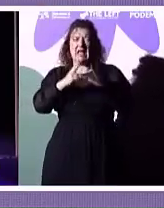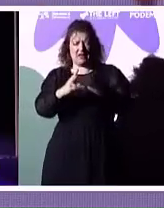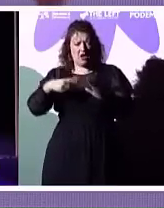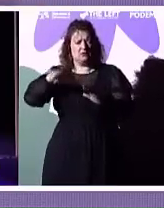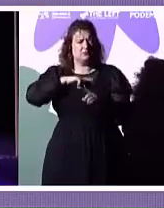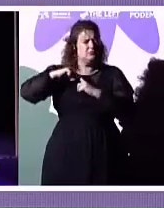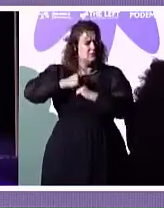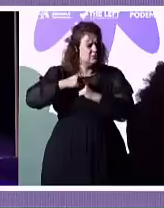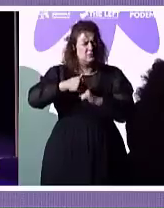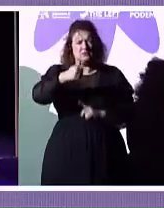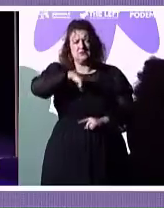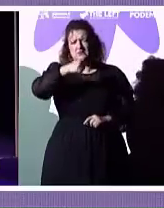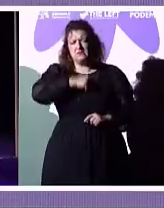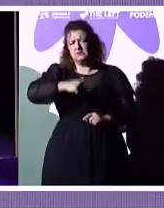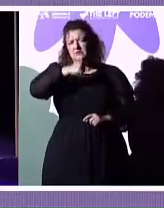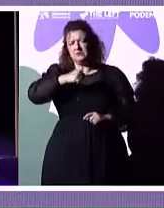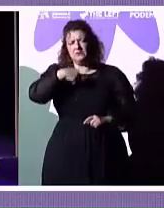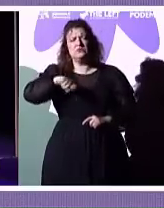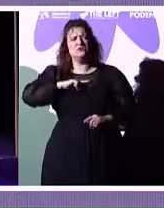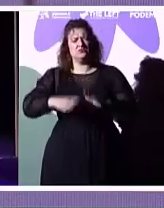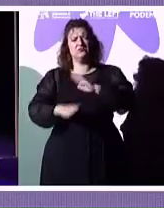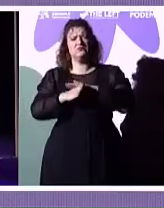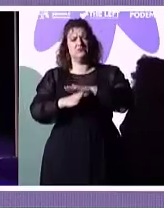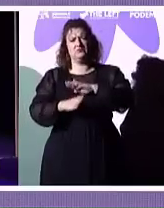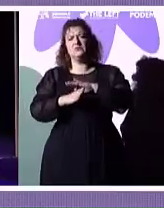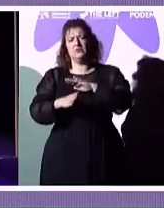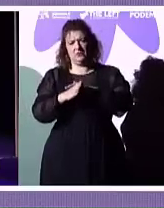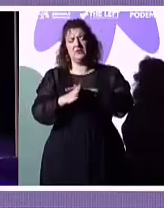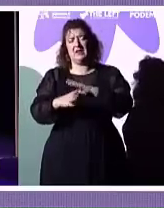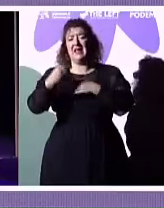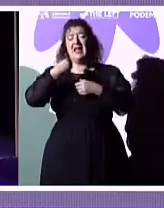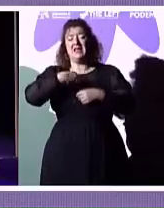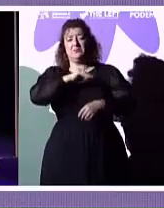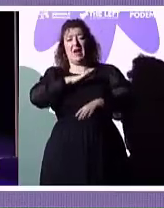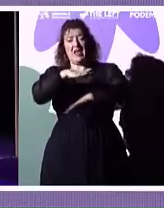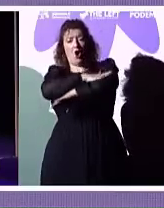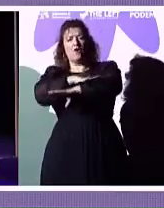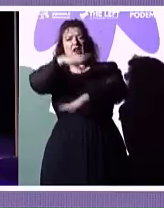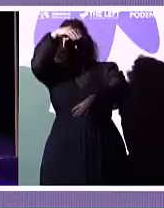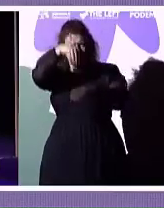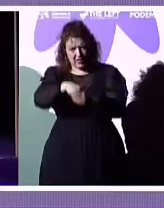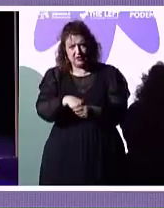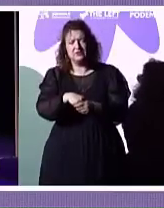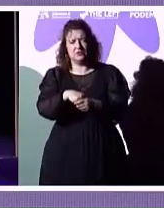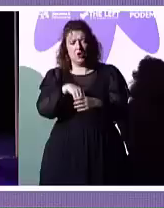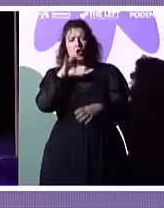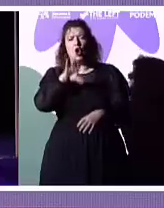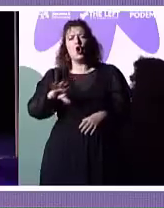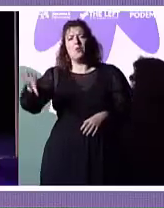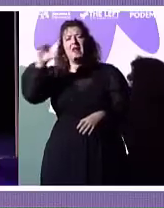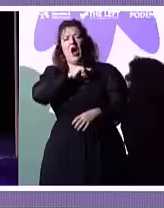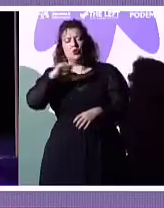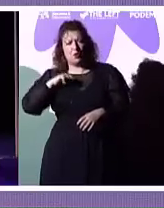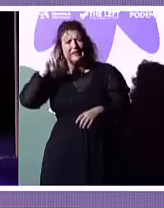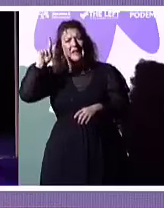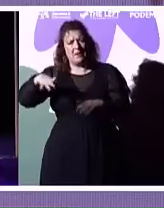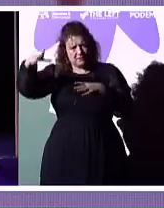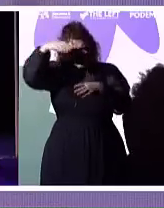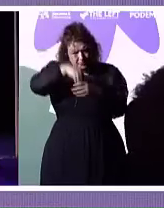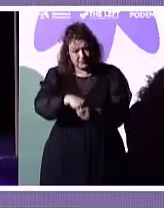y aún así seguimos con firmeza gobernando en España gobernando en las principales comunidades autónomas